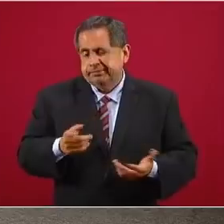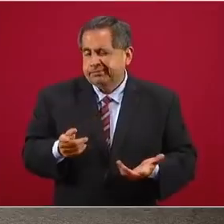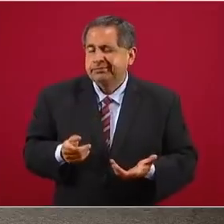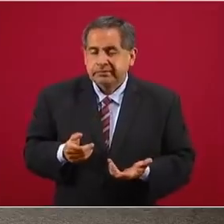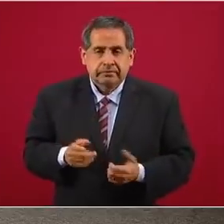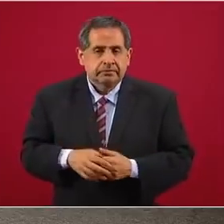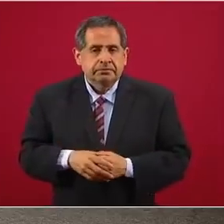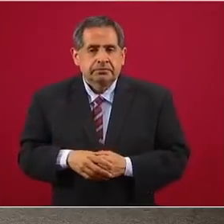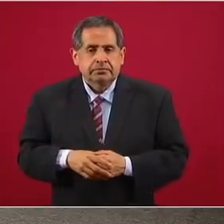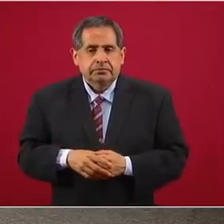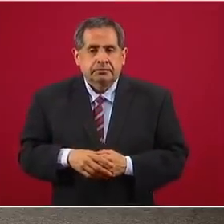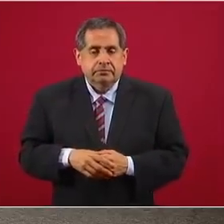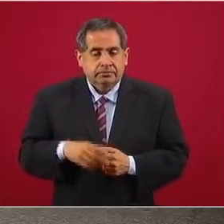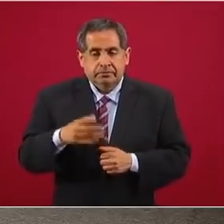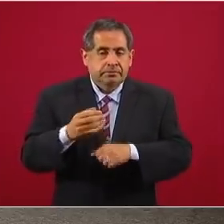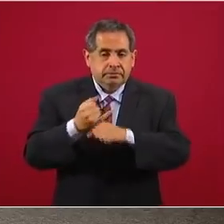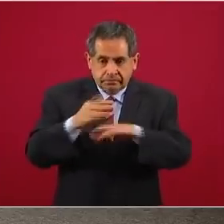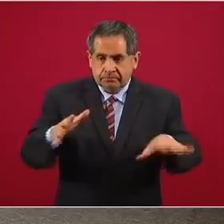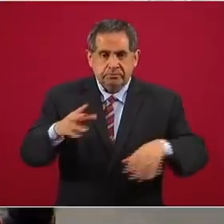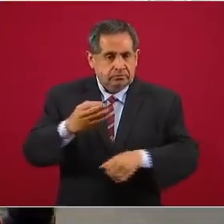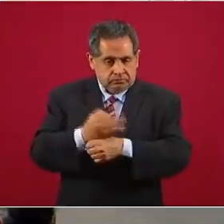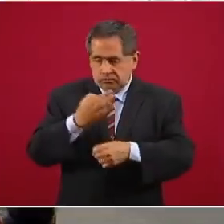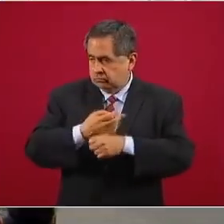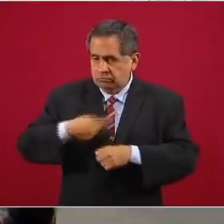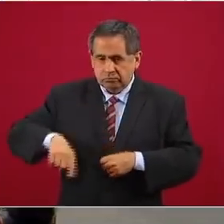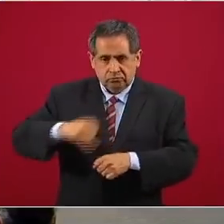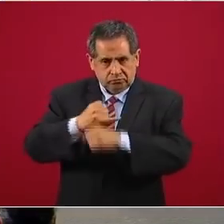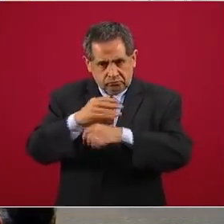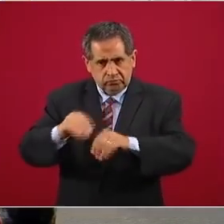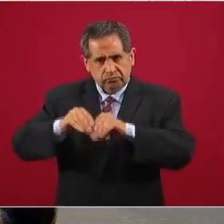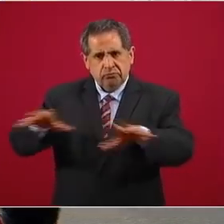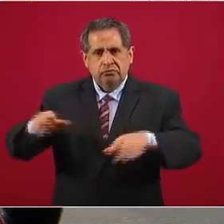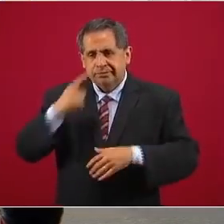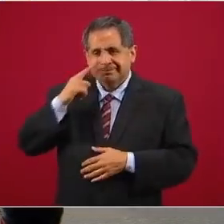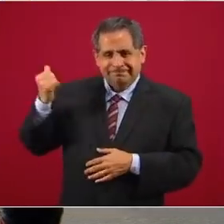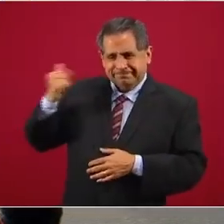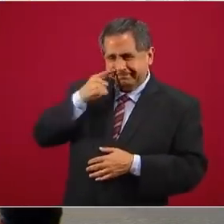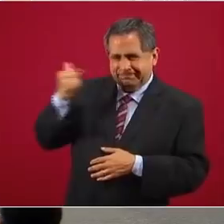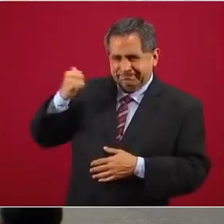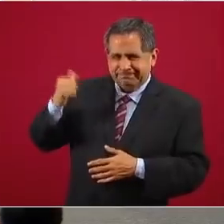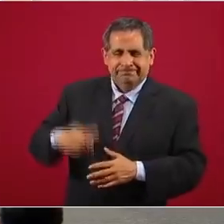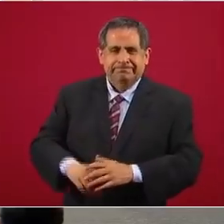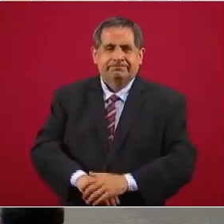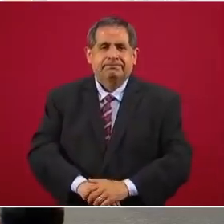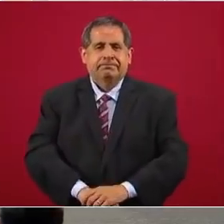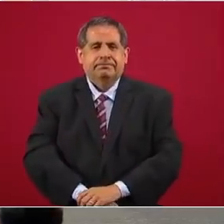Entonces, informar a la gente. Ahí va.